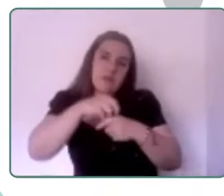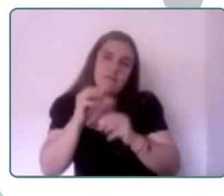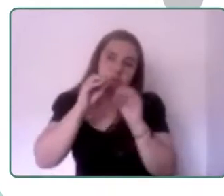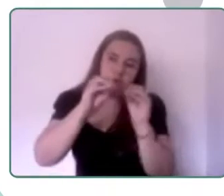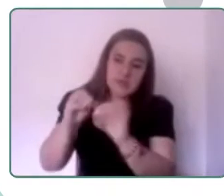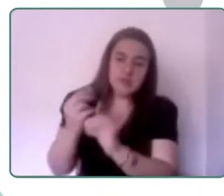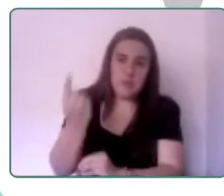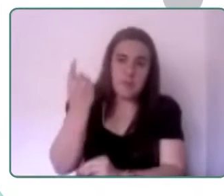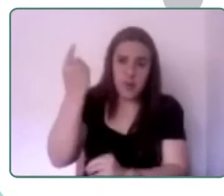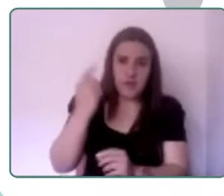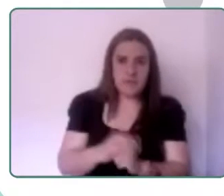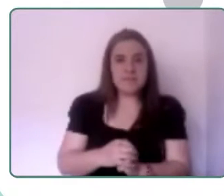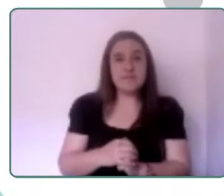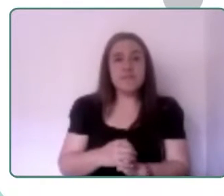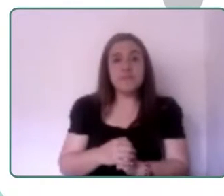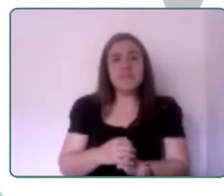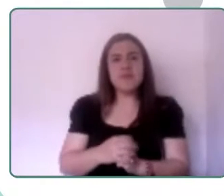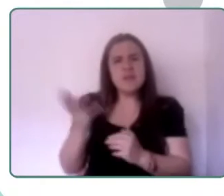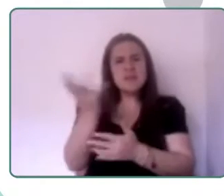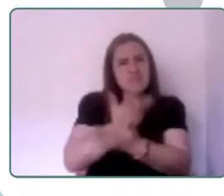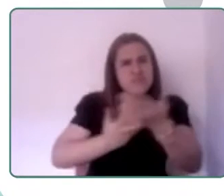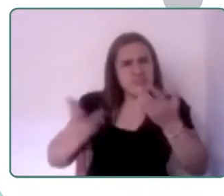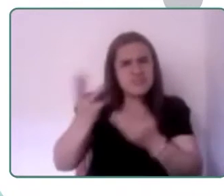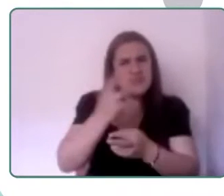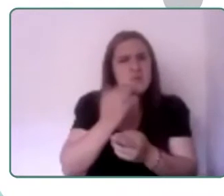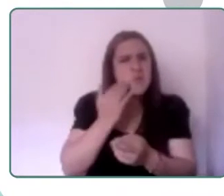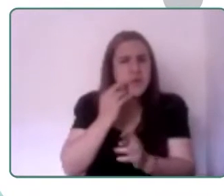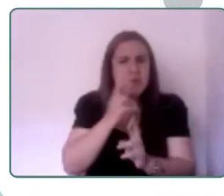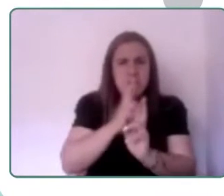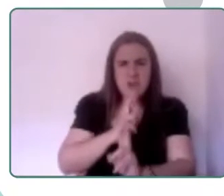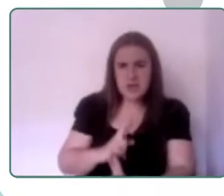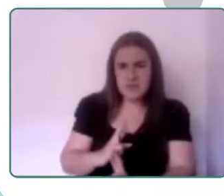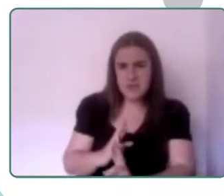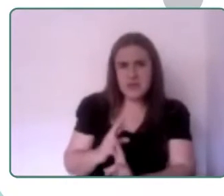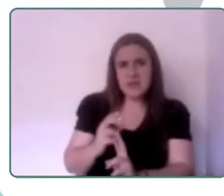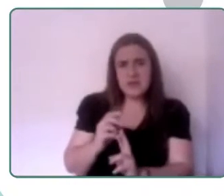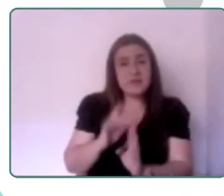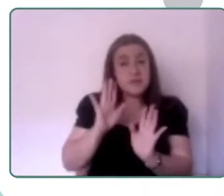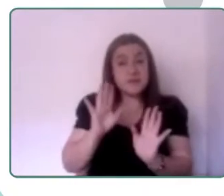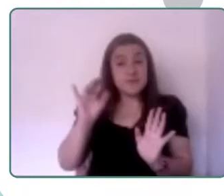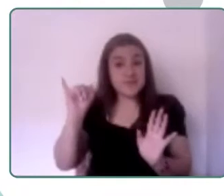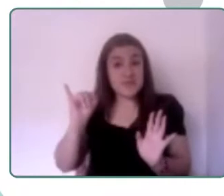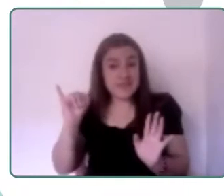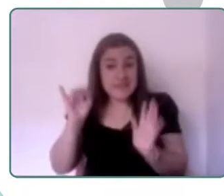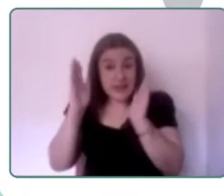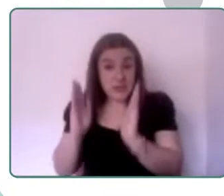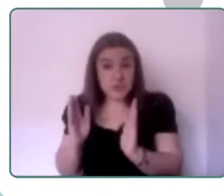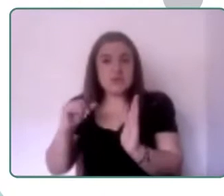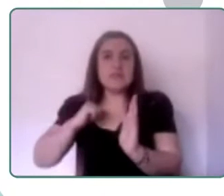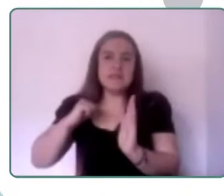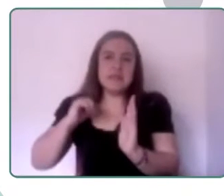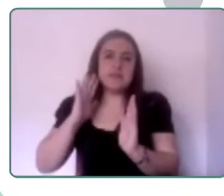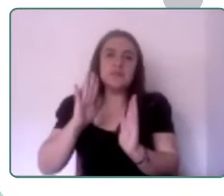análisis y discusión de resultados, ustedes van a mirar lado izquierdo, básicamente la representación de